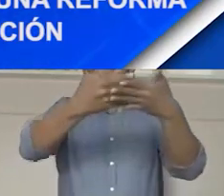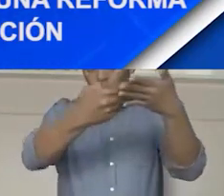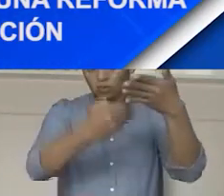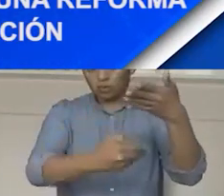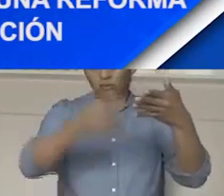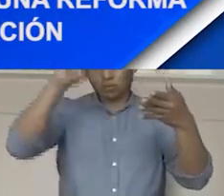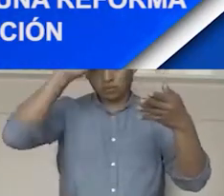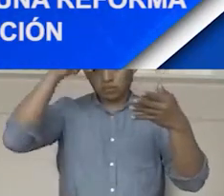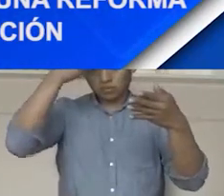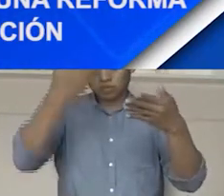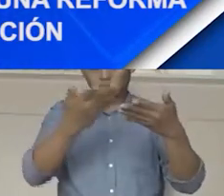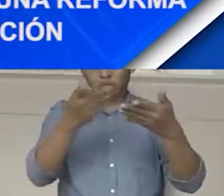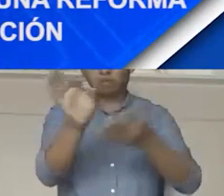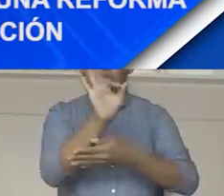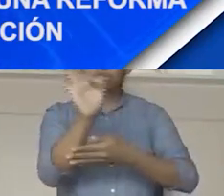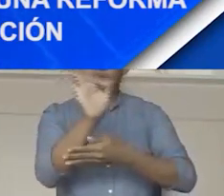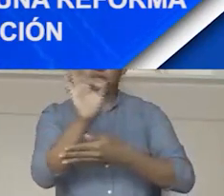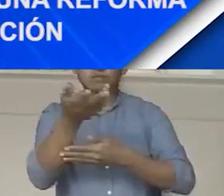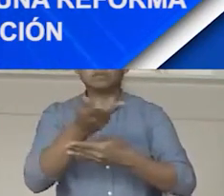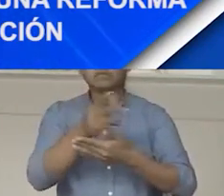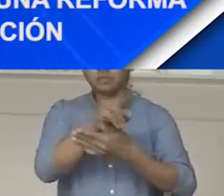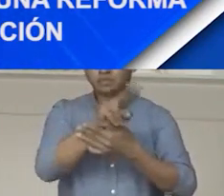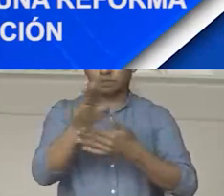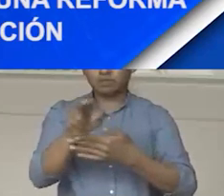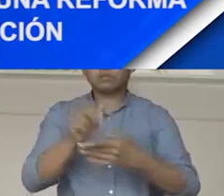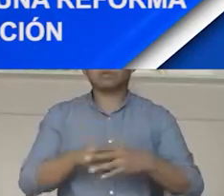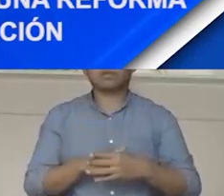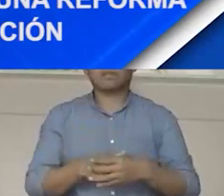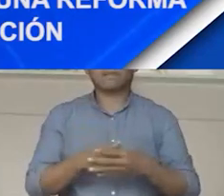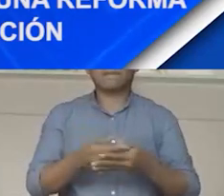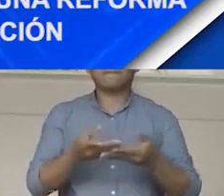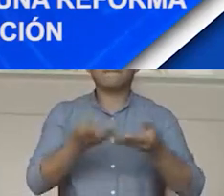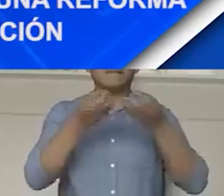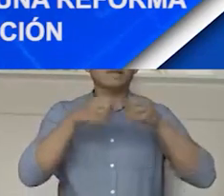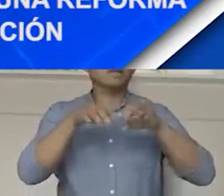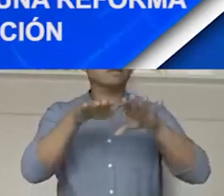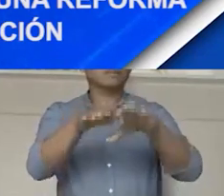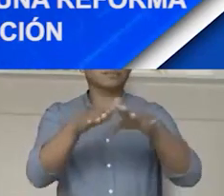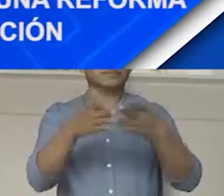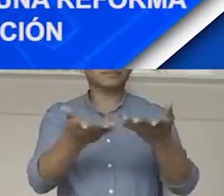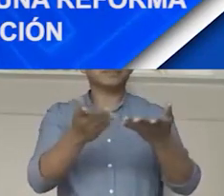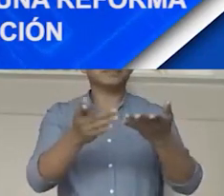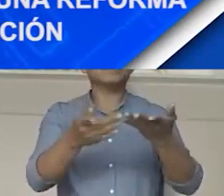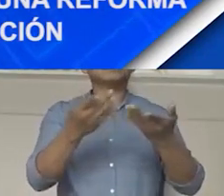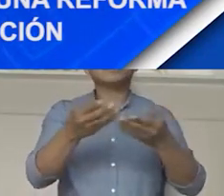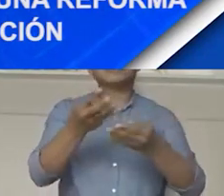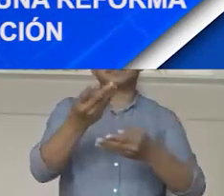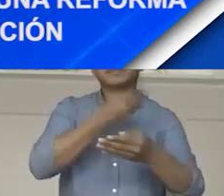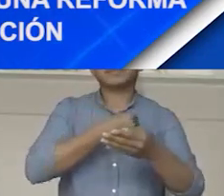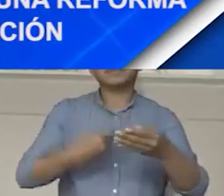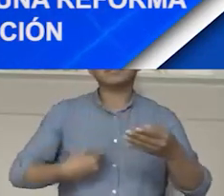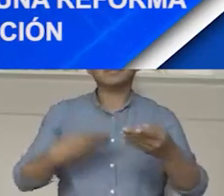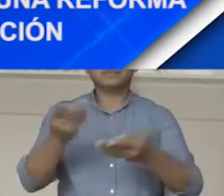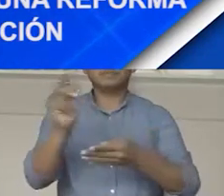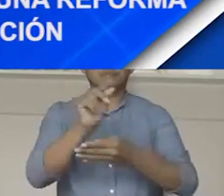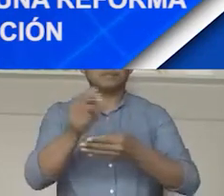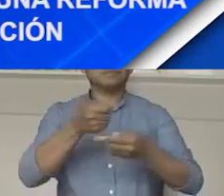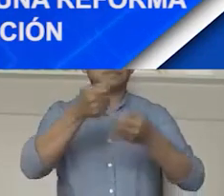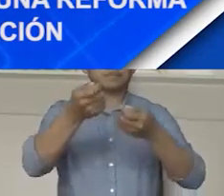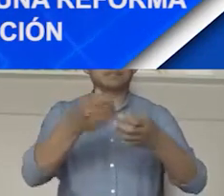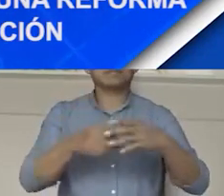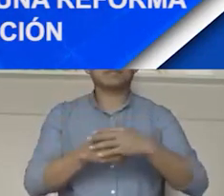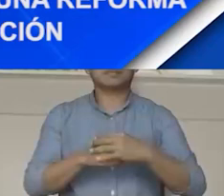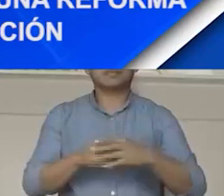de la política para la formulación del mismo, emitidos por el Ministerio de Hacienda y Crédito Público, y